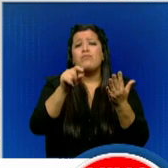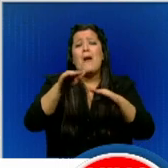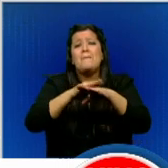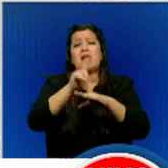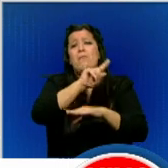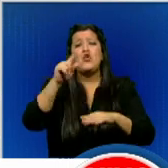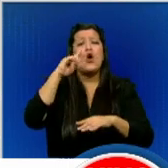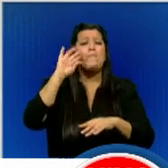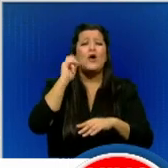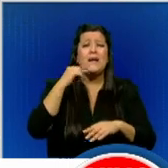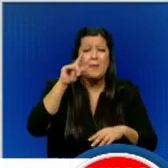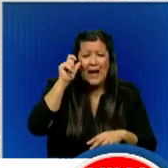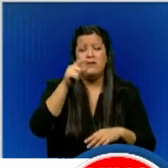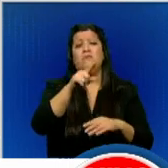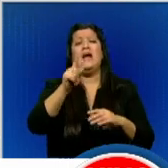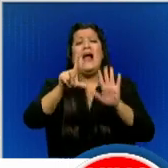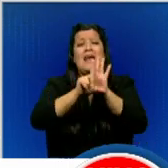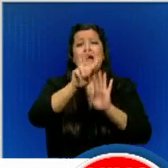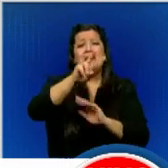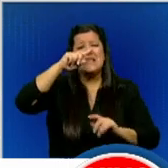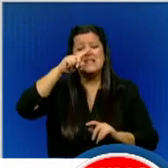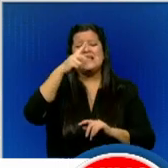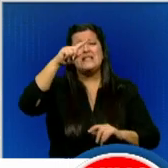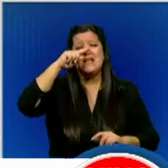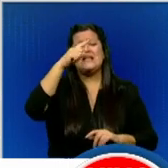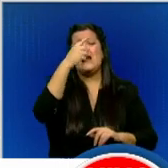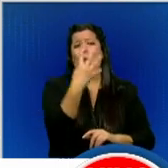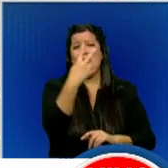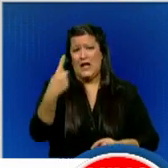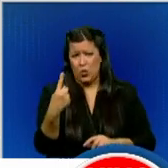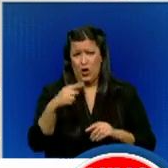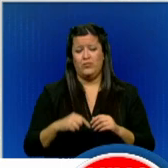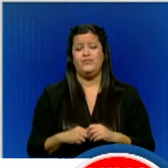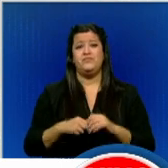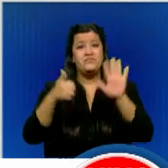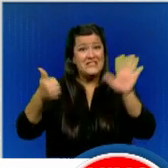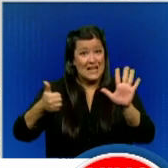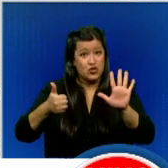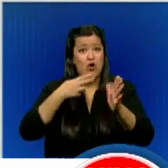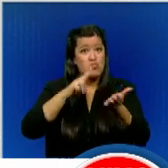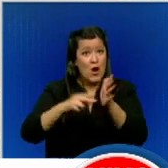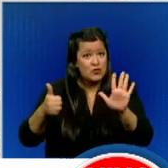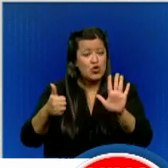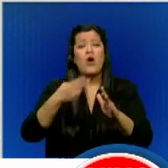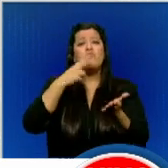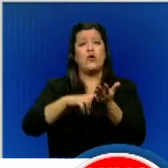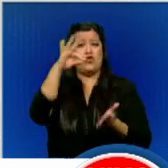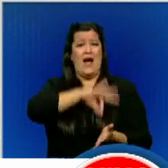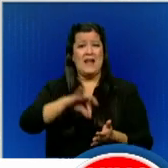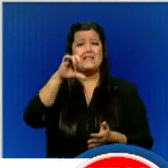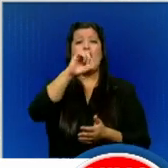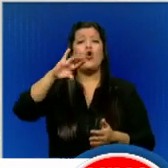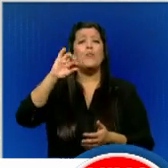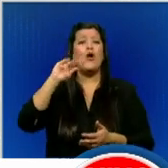para contribuciones patronales ley 27 500 41 sexto impuesto a las ganancias corporativas la